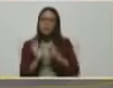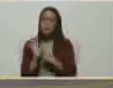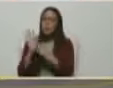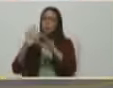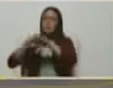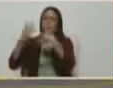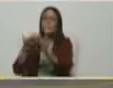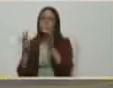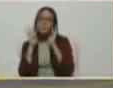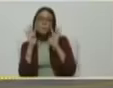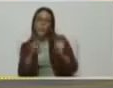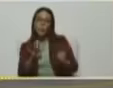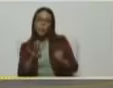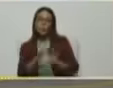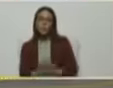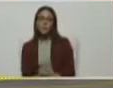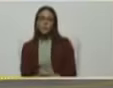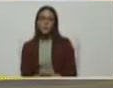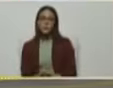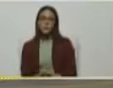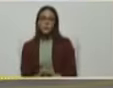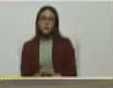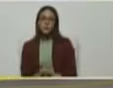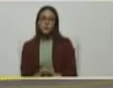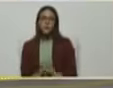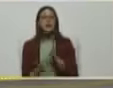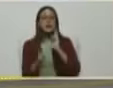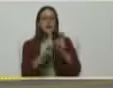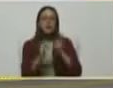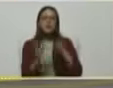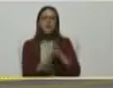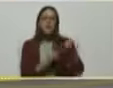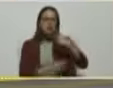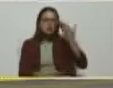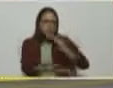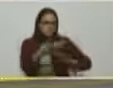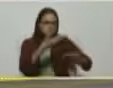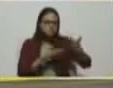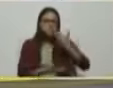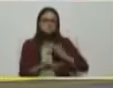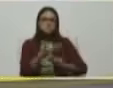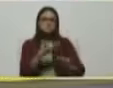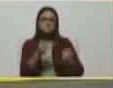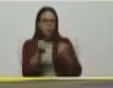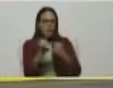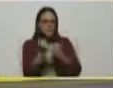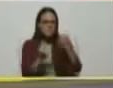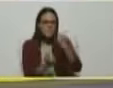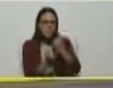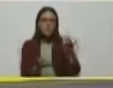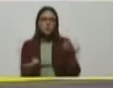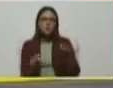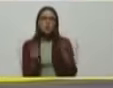mundo a relaciones de cooperación y de paz,